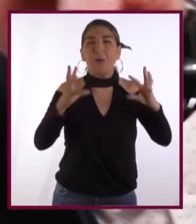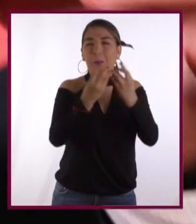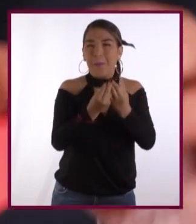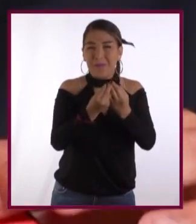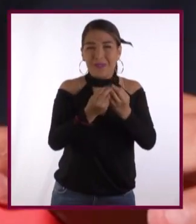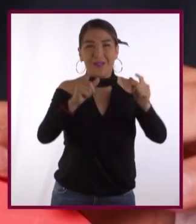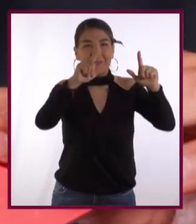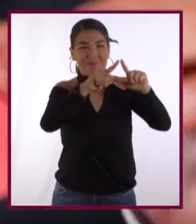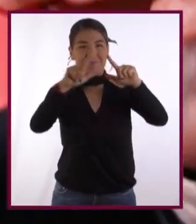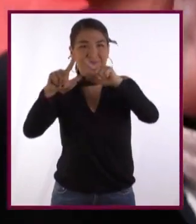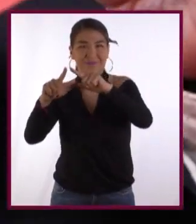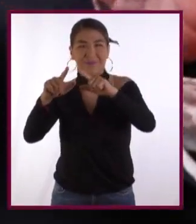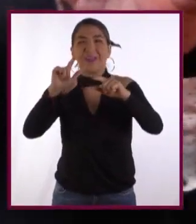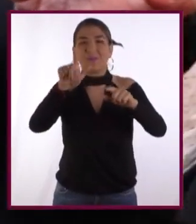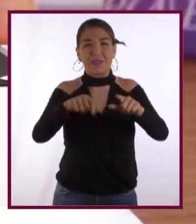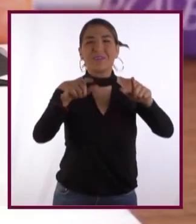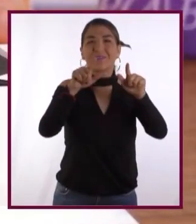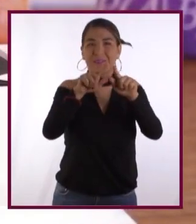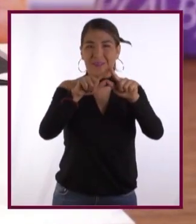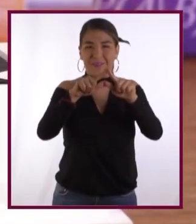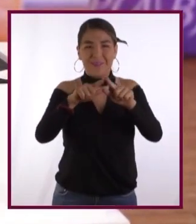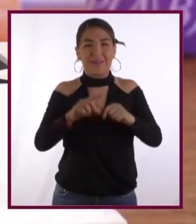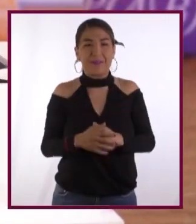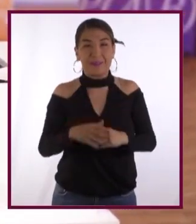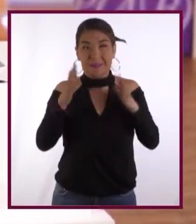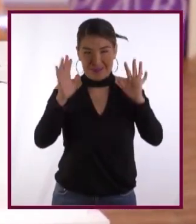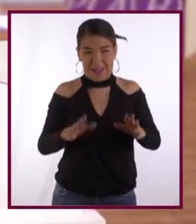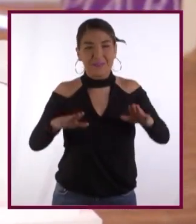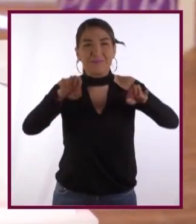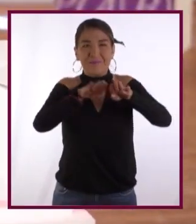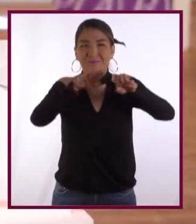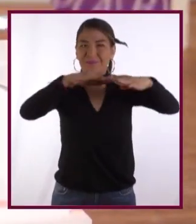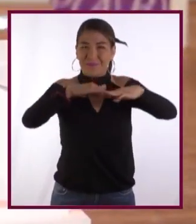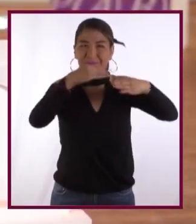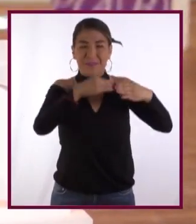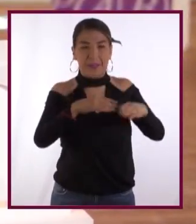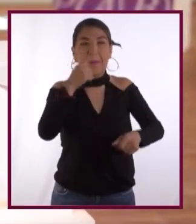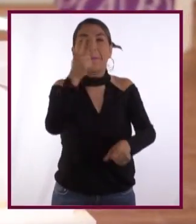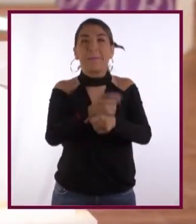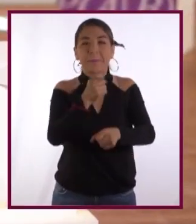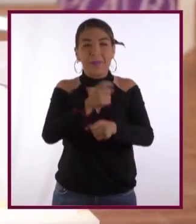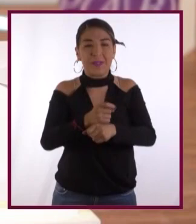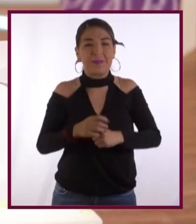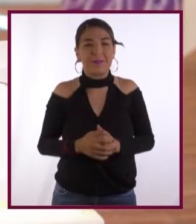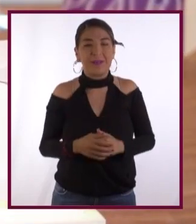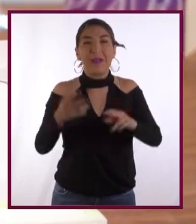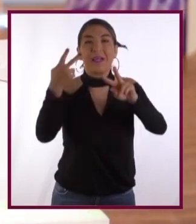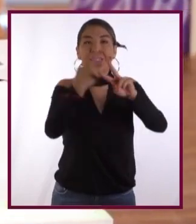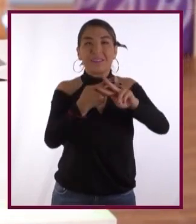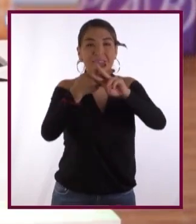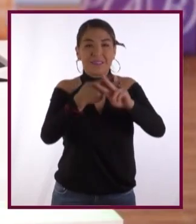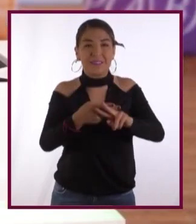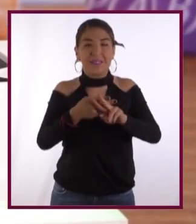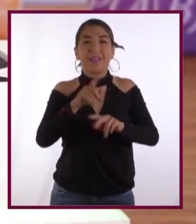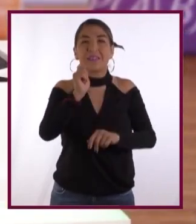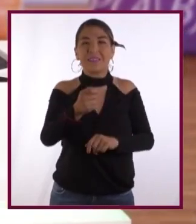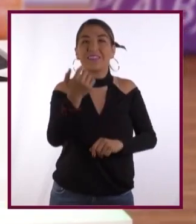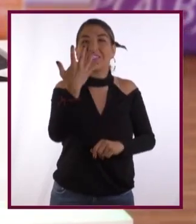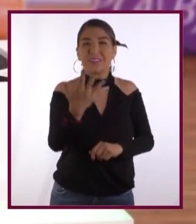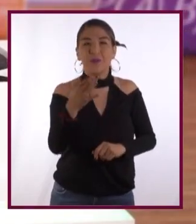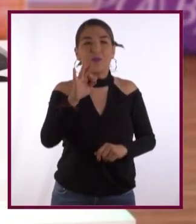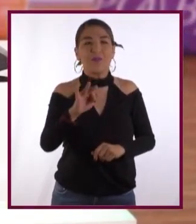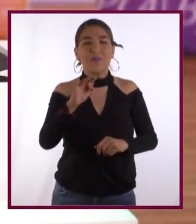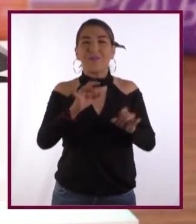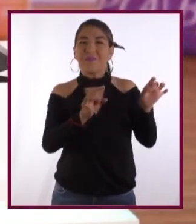cómo quedan completas las teselaciones. Ahora vamos a hacer nuestras figuras. Okay. Primero construiremos una estrella